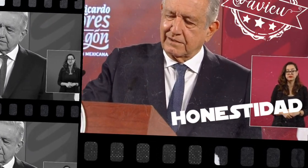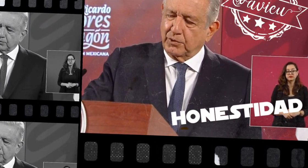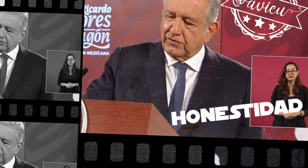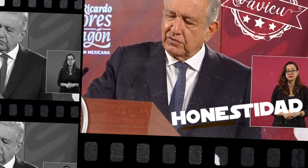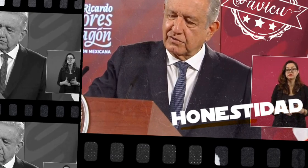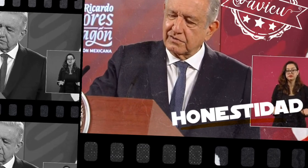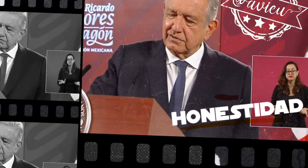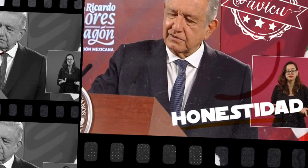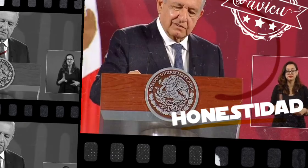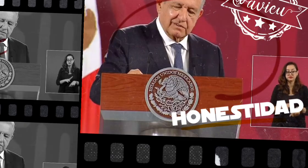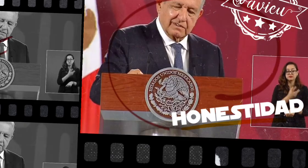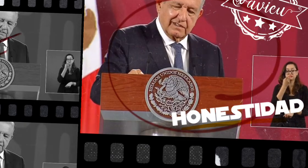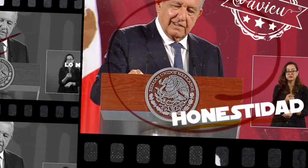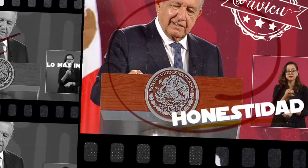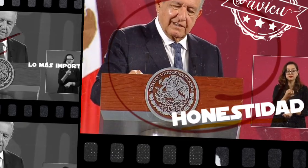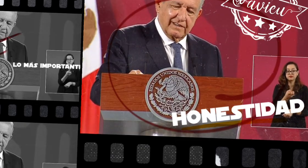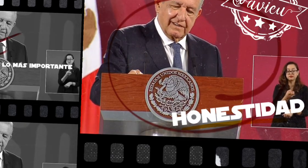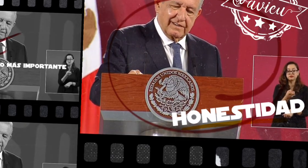por eso